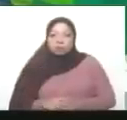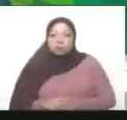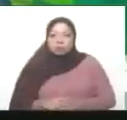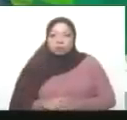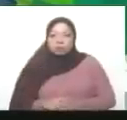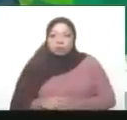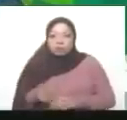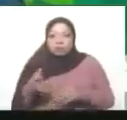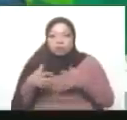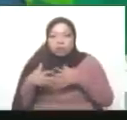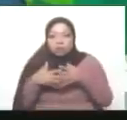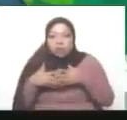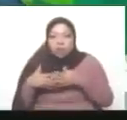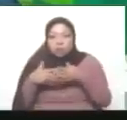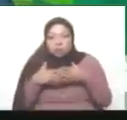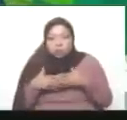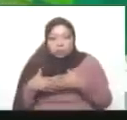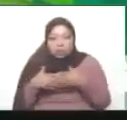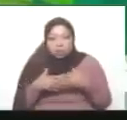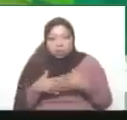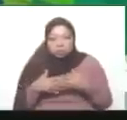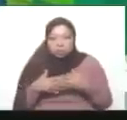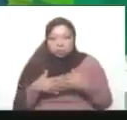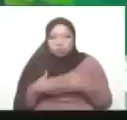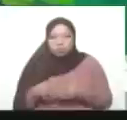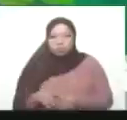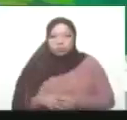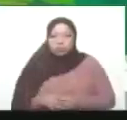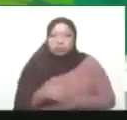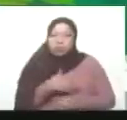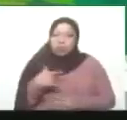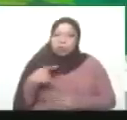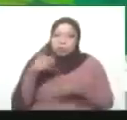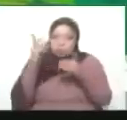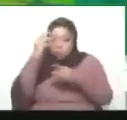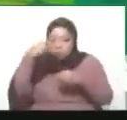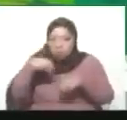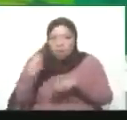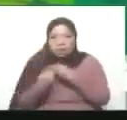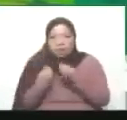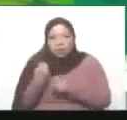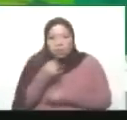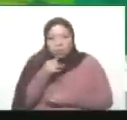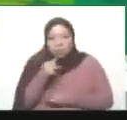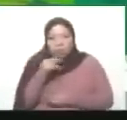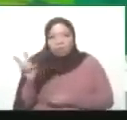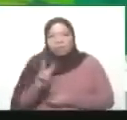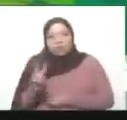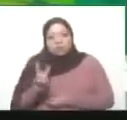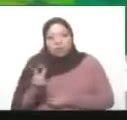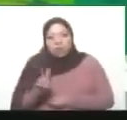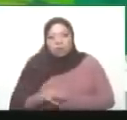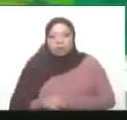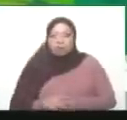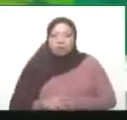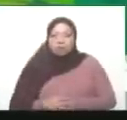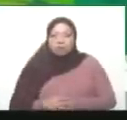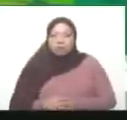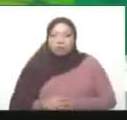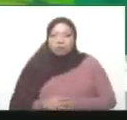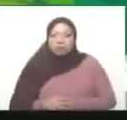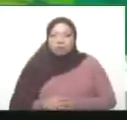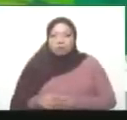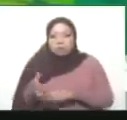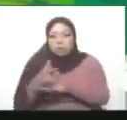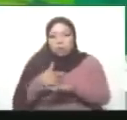de la Guyana británica quiere decir que este acuerdo lo hicimos los venezolanos con